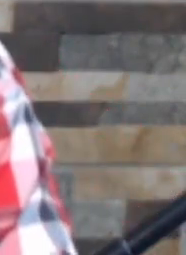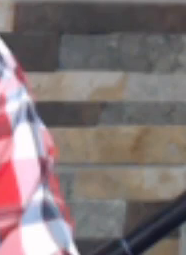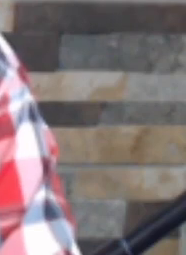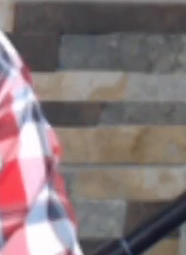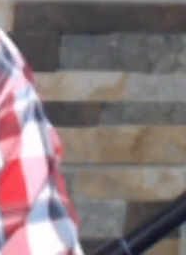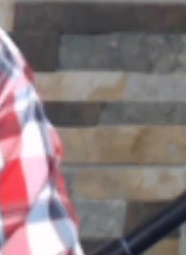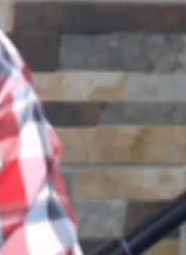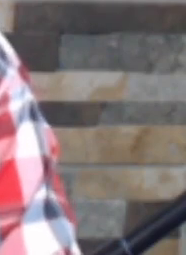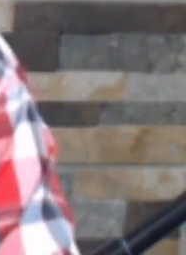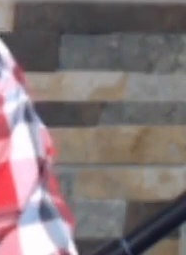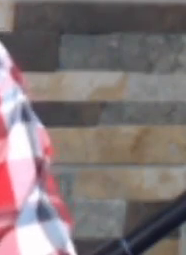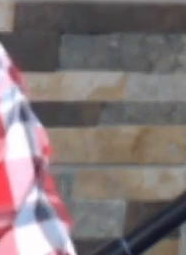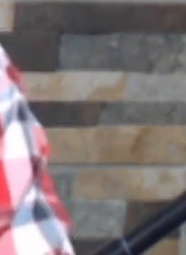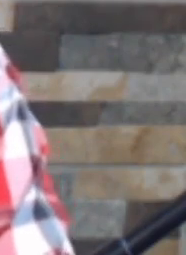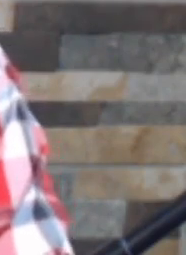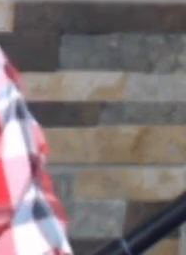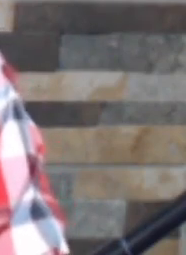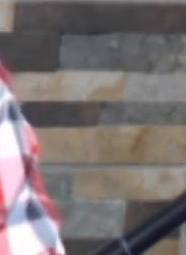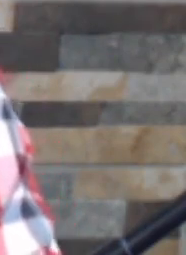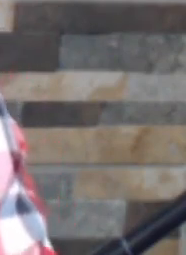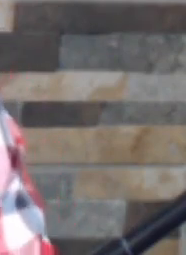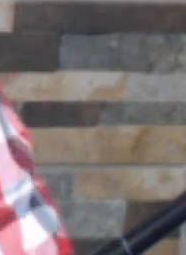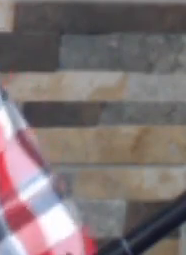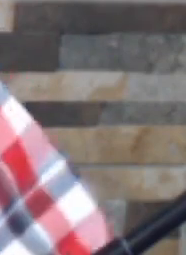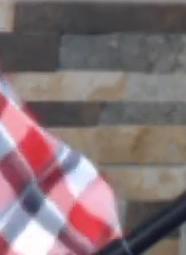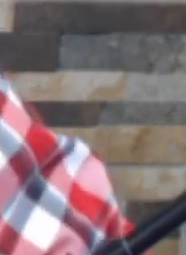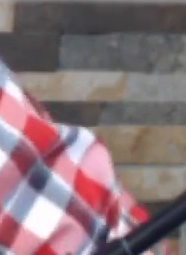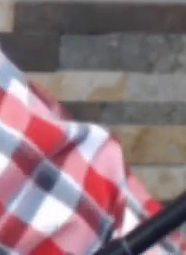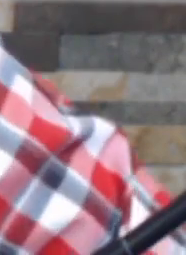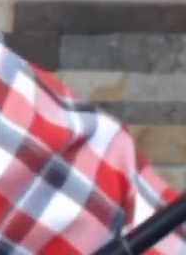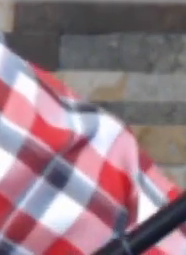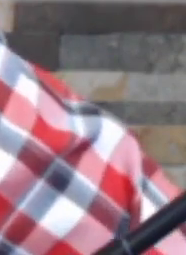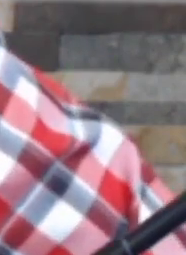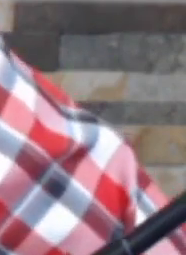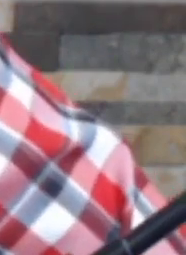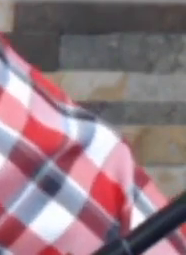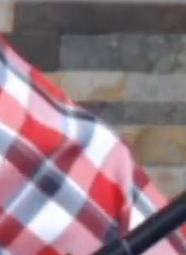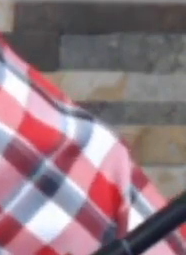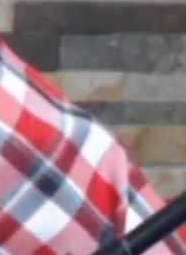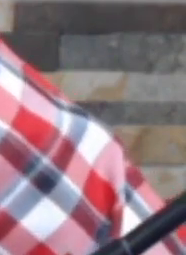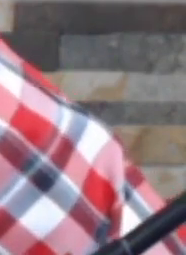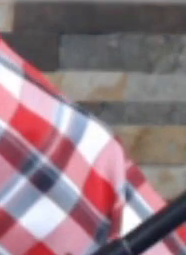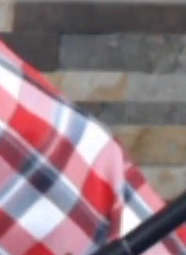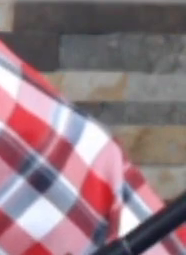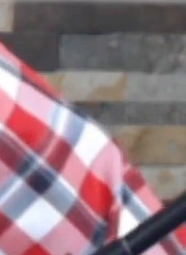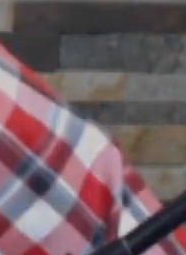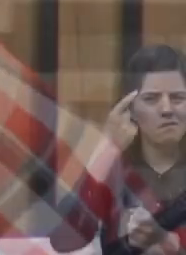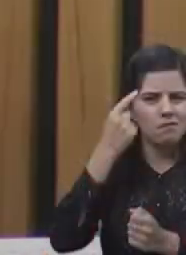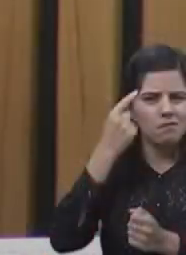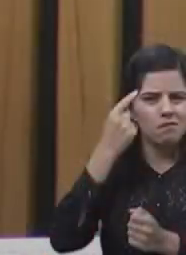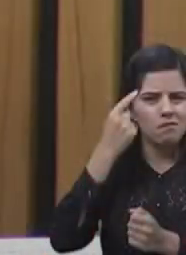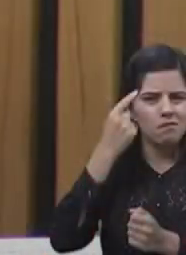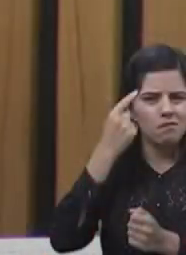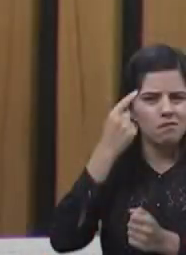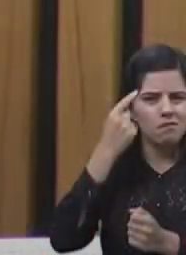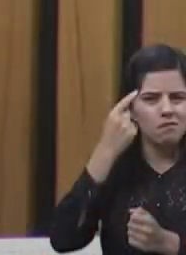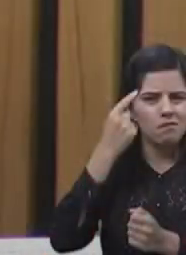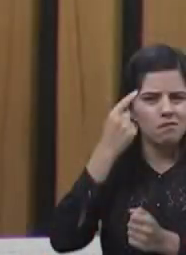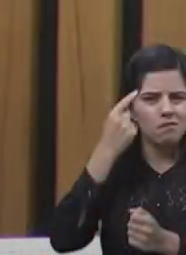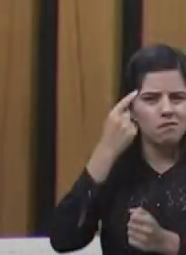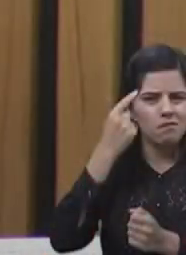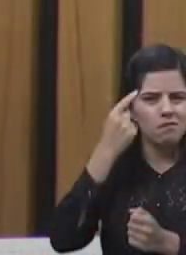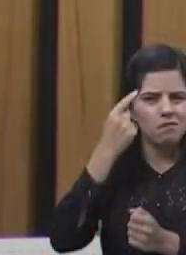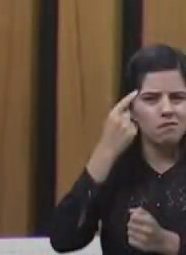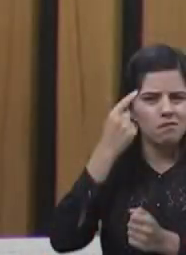Trabajo y quizás el Partido Verde, han estado omisos, han sido omisos a lo que es la necesidad